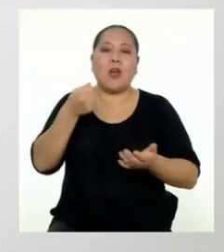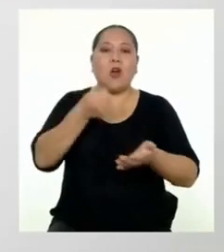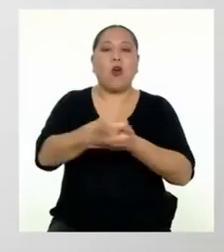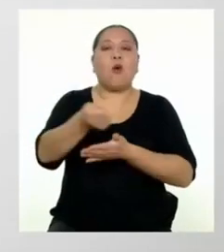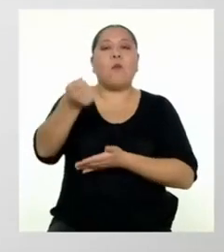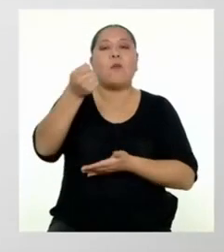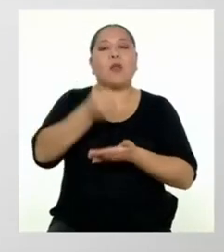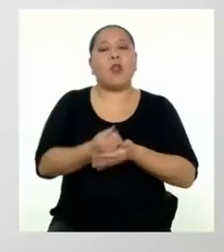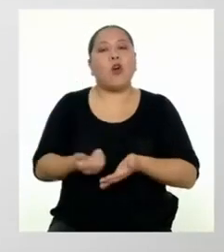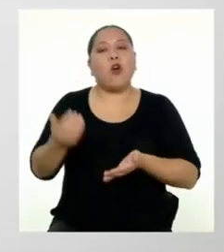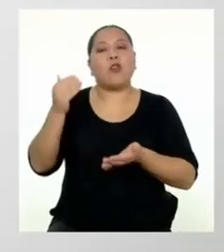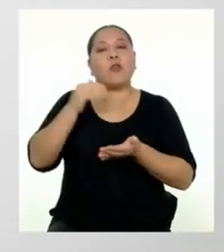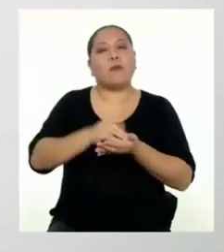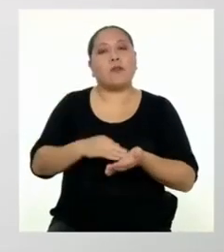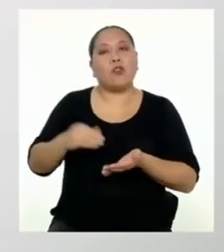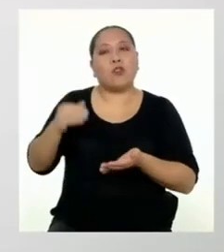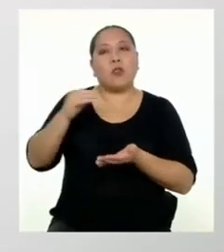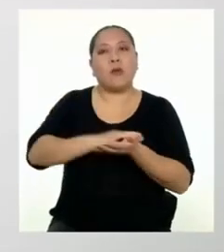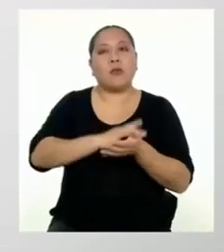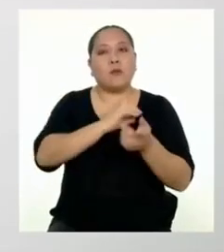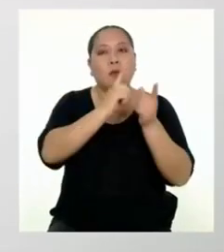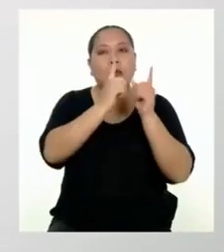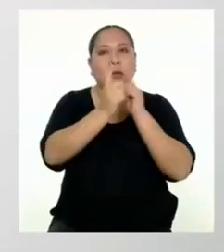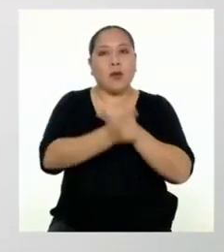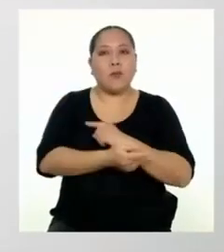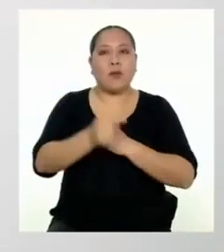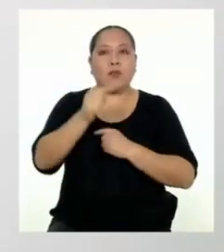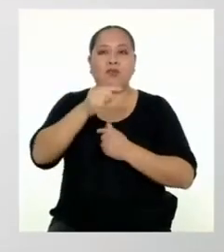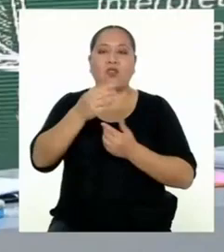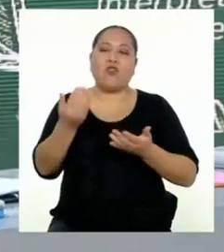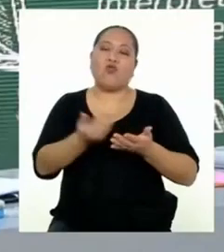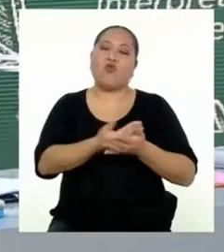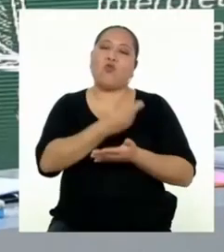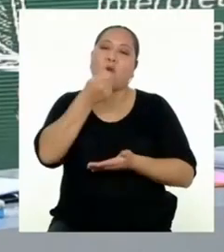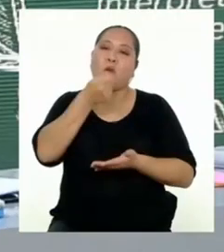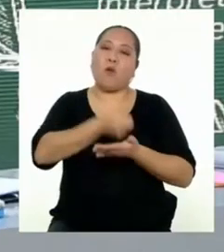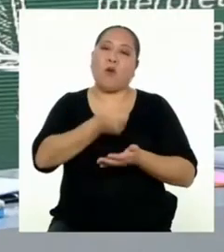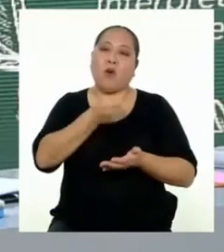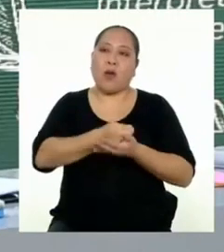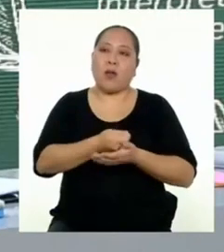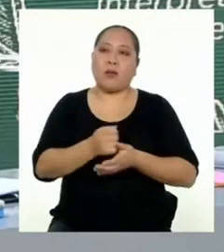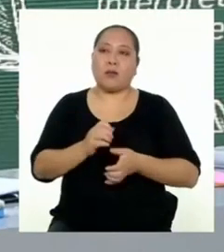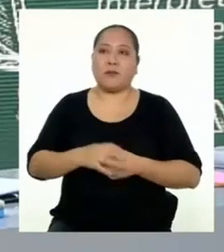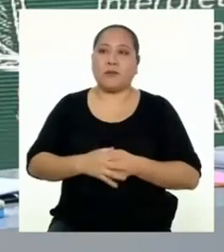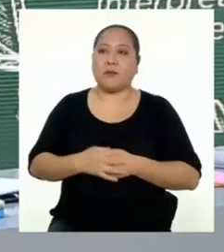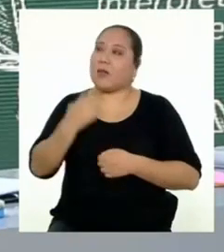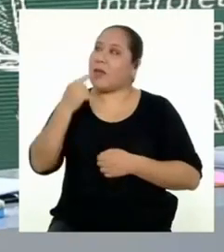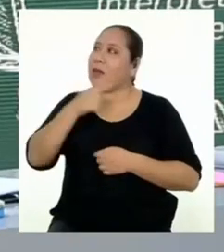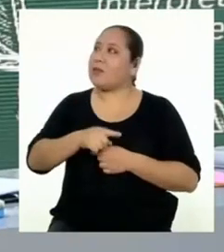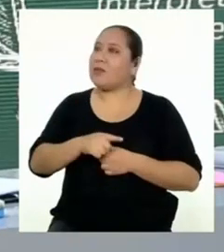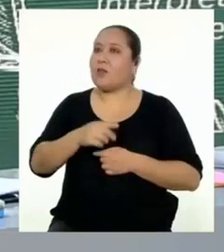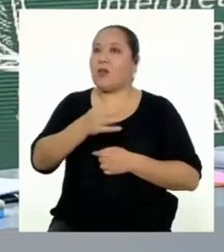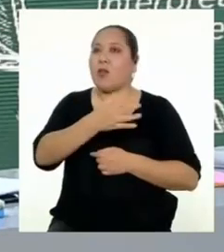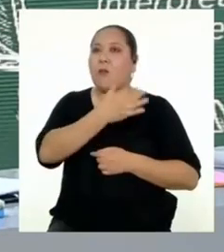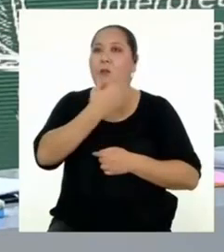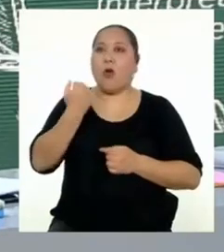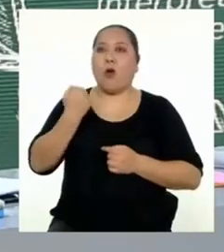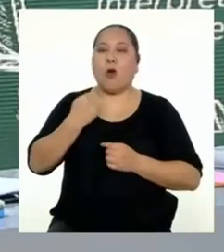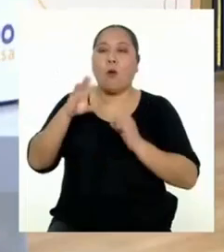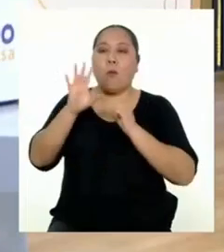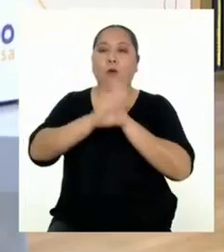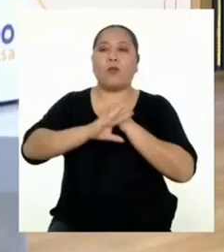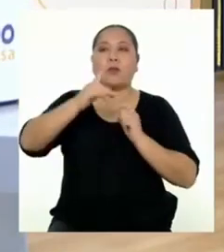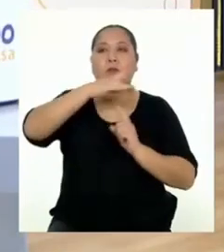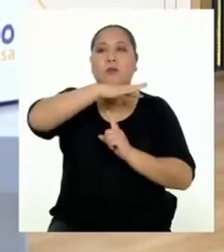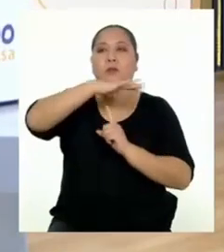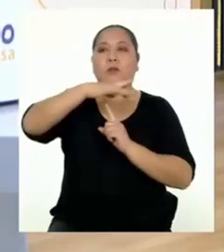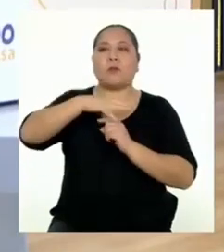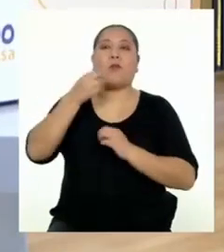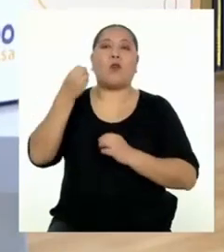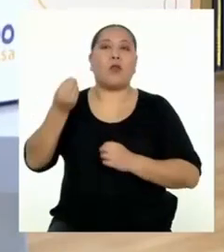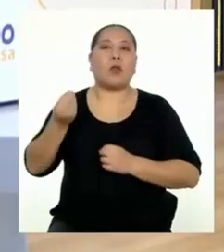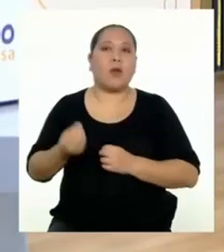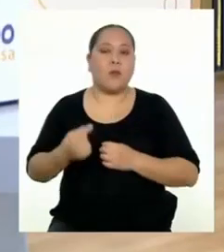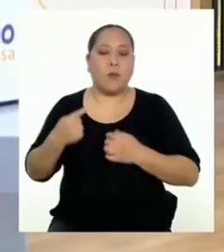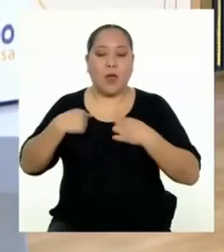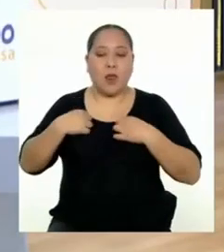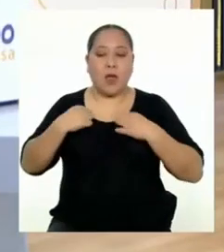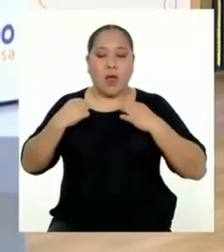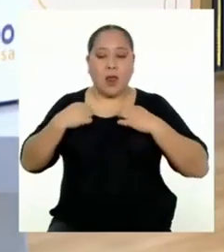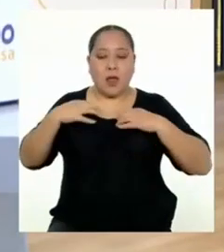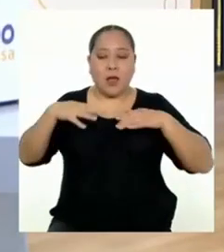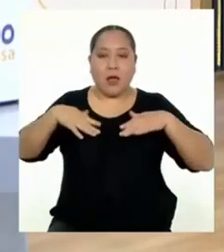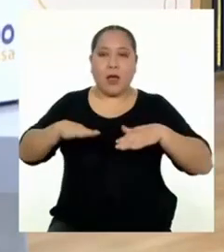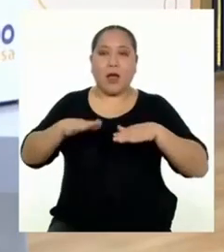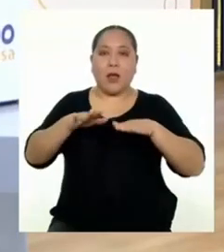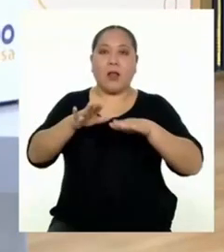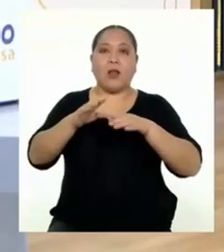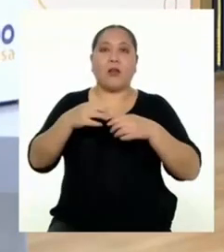bien para sustituirlo, lo cual implicaría un nuevo gasto. Además, es lo más ecológico, profesor, porque para la confección